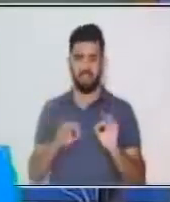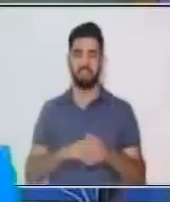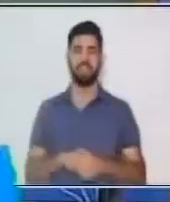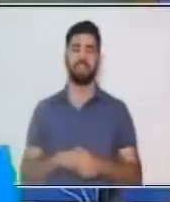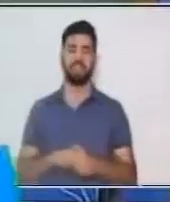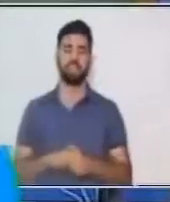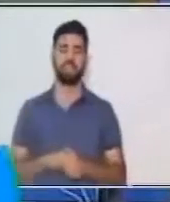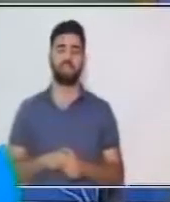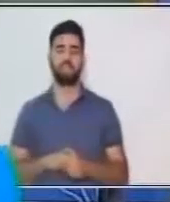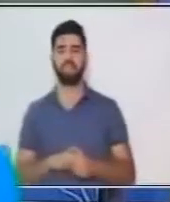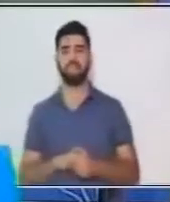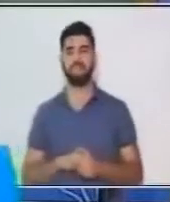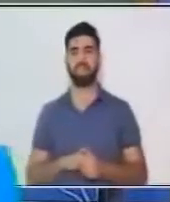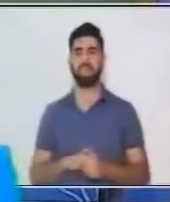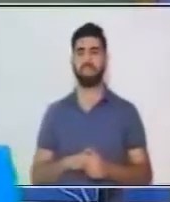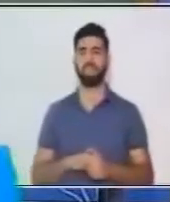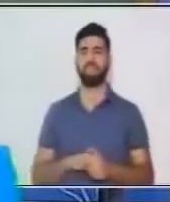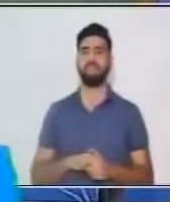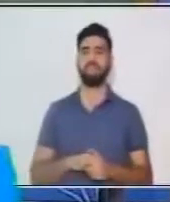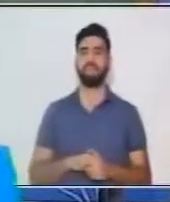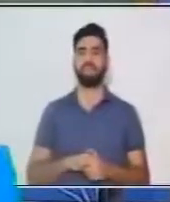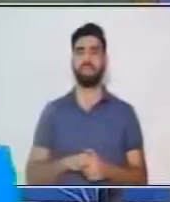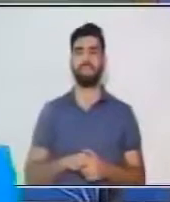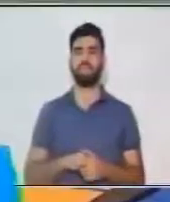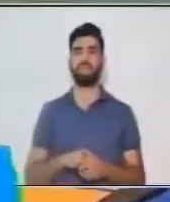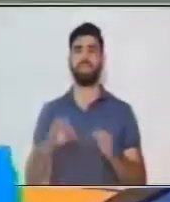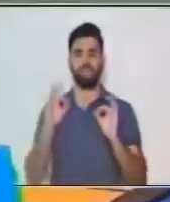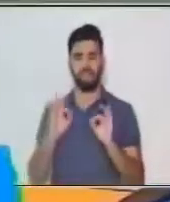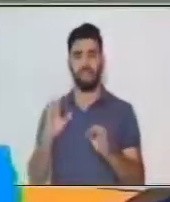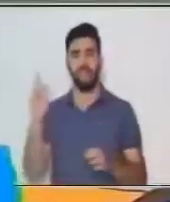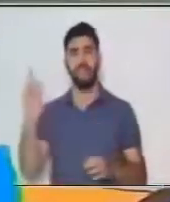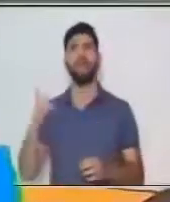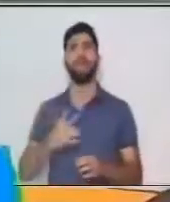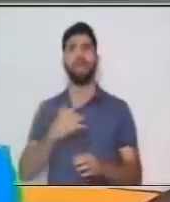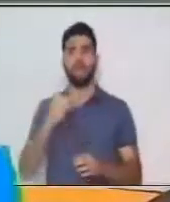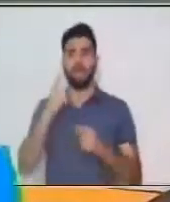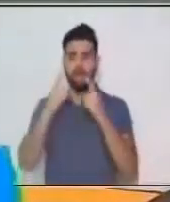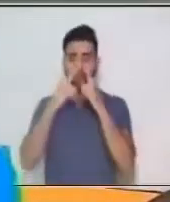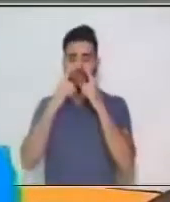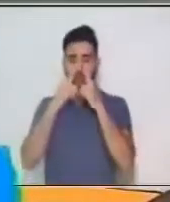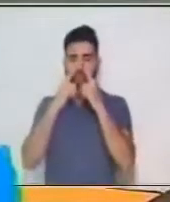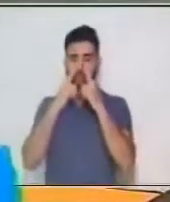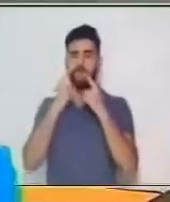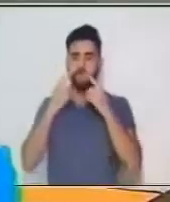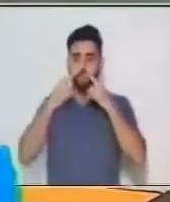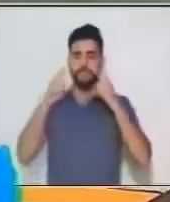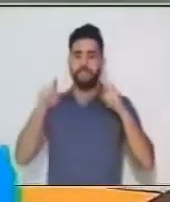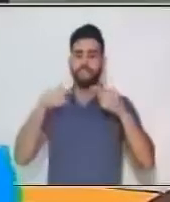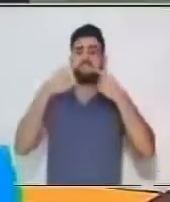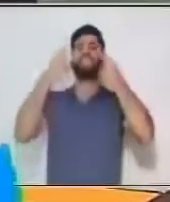del olfato. Y en este caso te están hablando de su órgano que es la nariz.